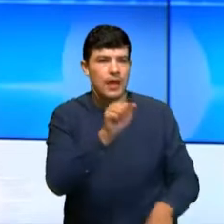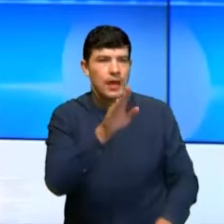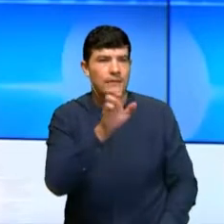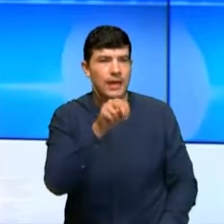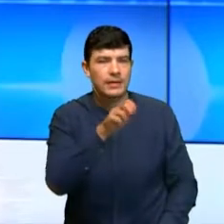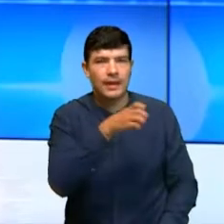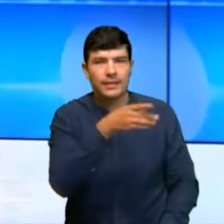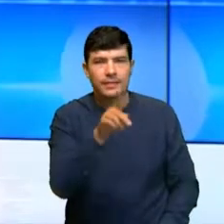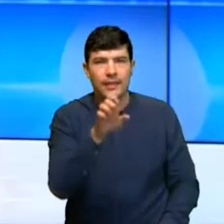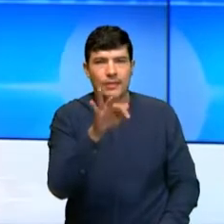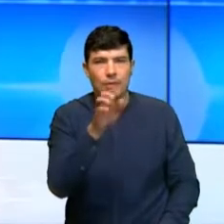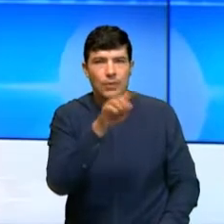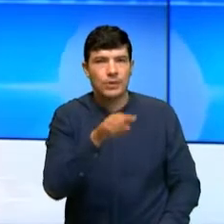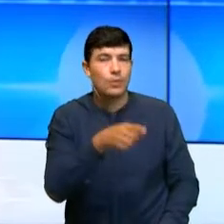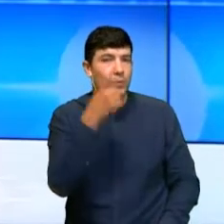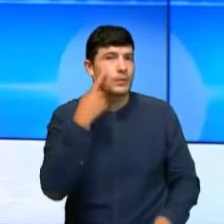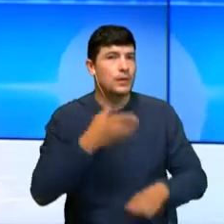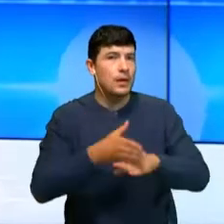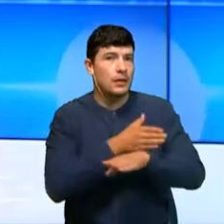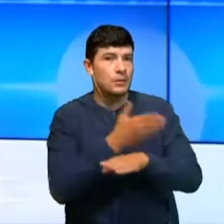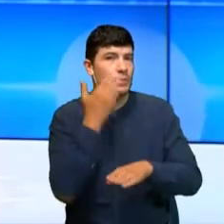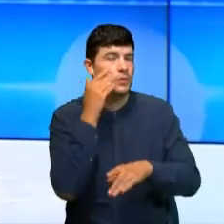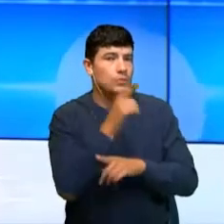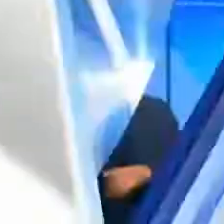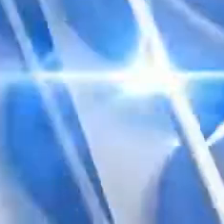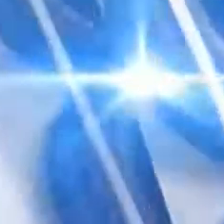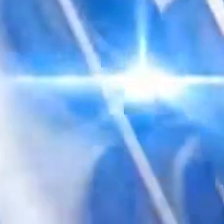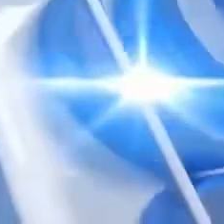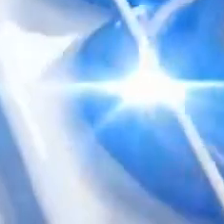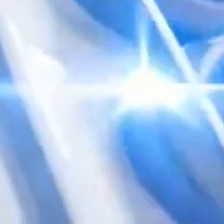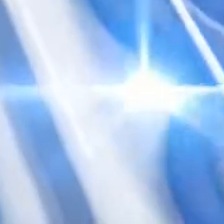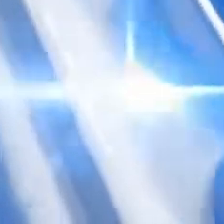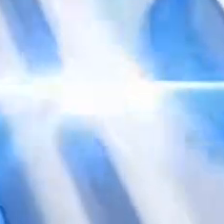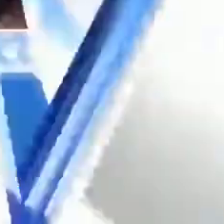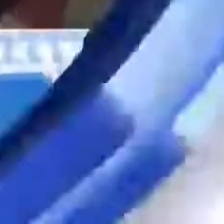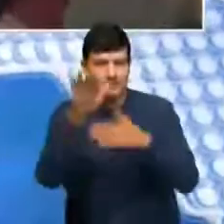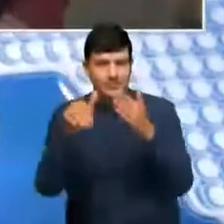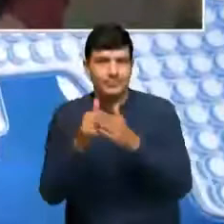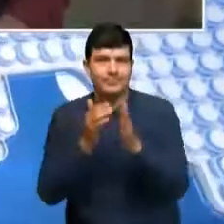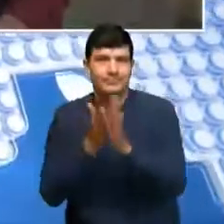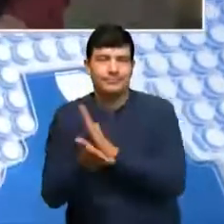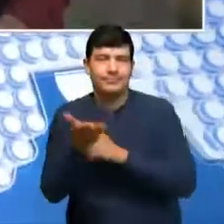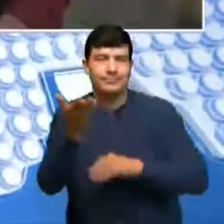anterior al plagio. Eduard Pinilla nos amplía esta información. Buenas tardes.